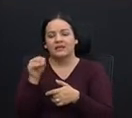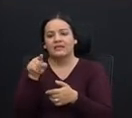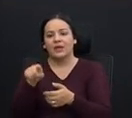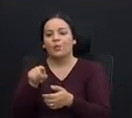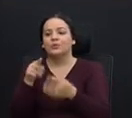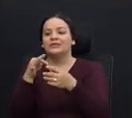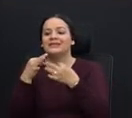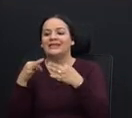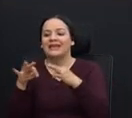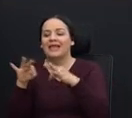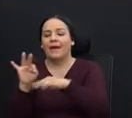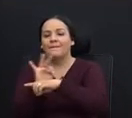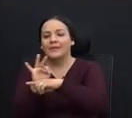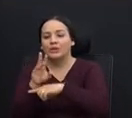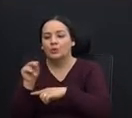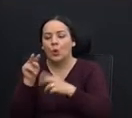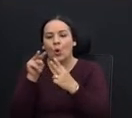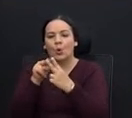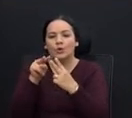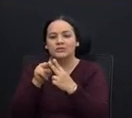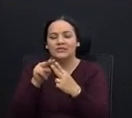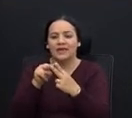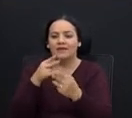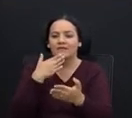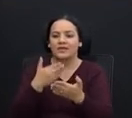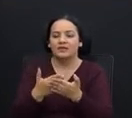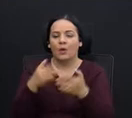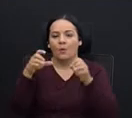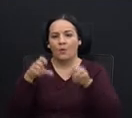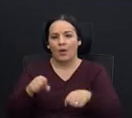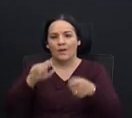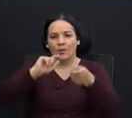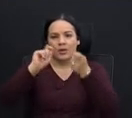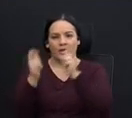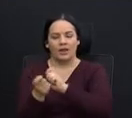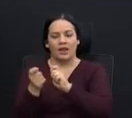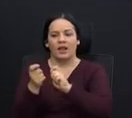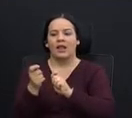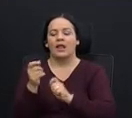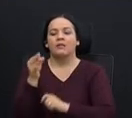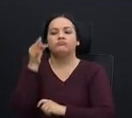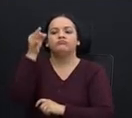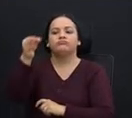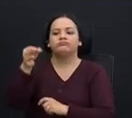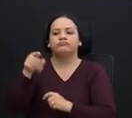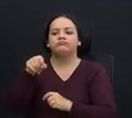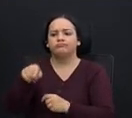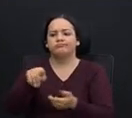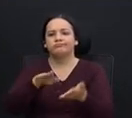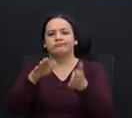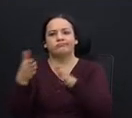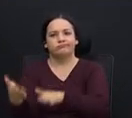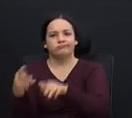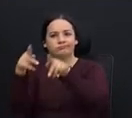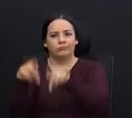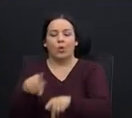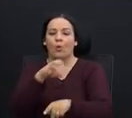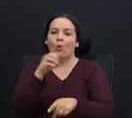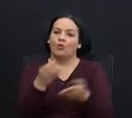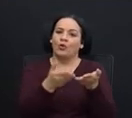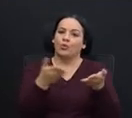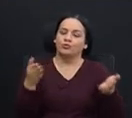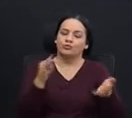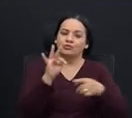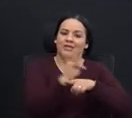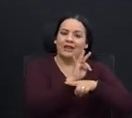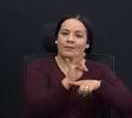eficacia comprobada que permita modificar el pronóstico de muerte próxima, o bien los recursos terapéuticos utilizados